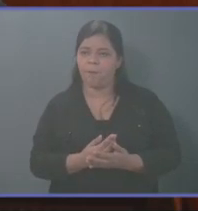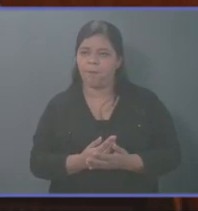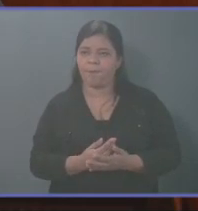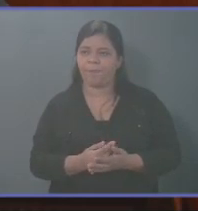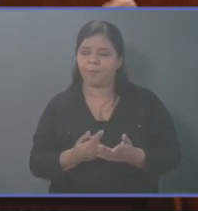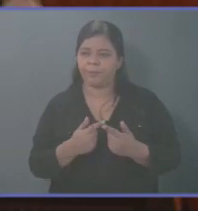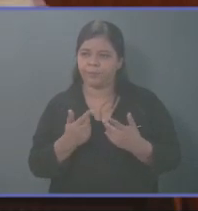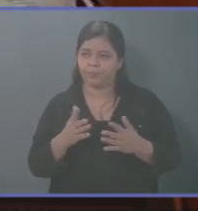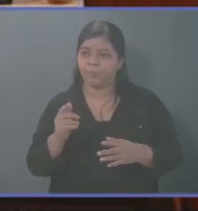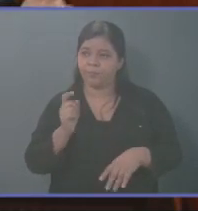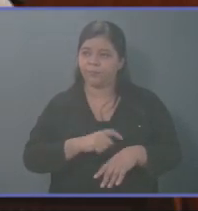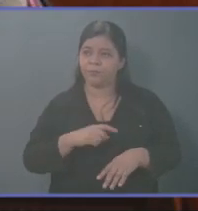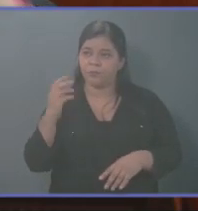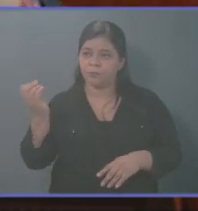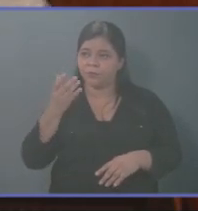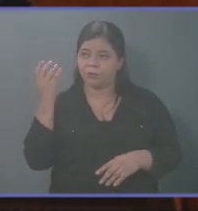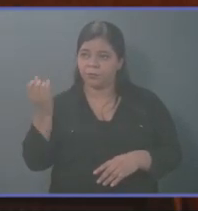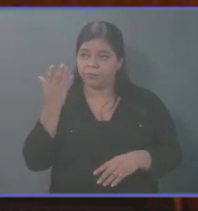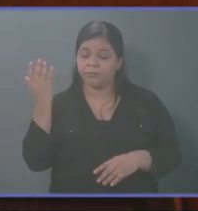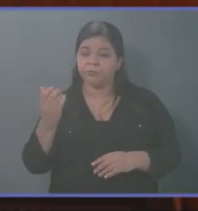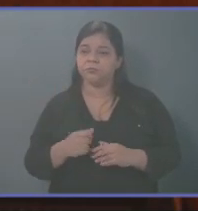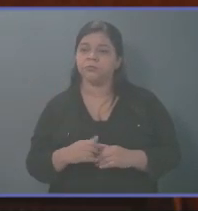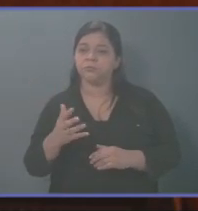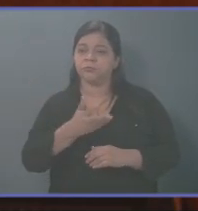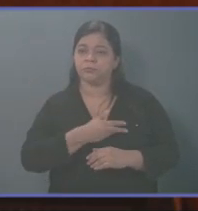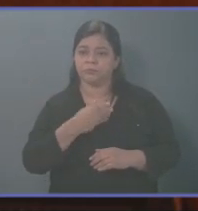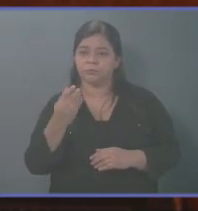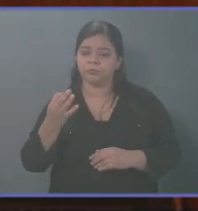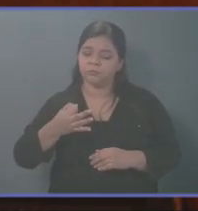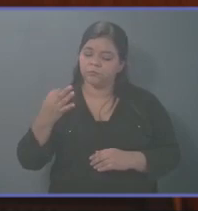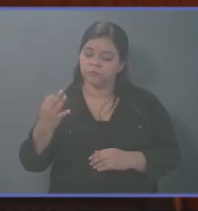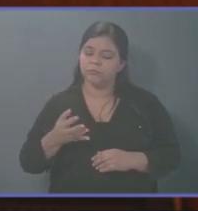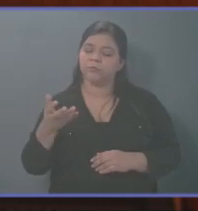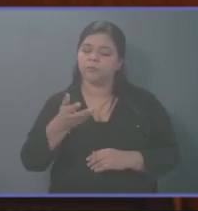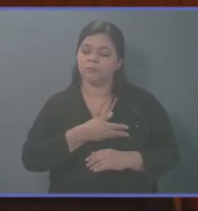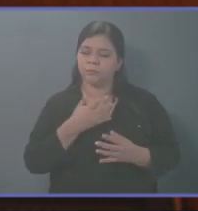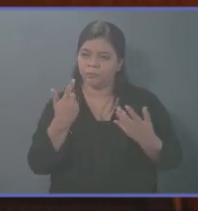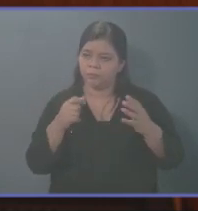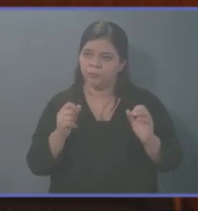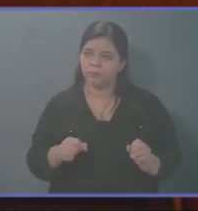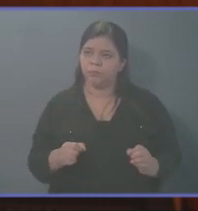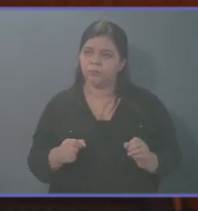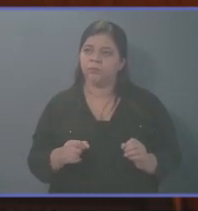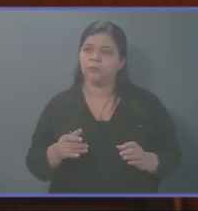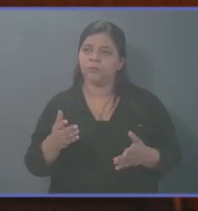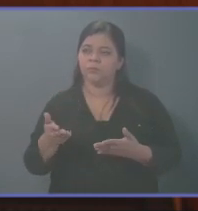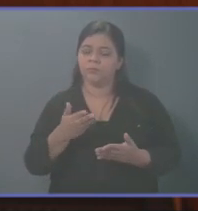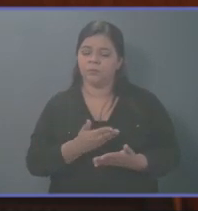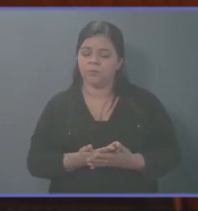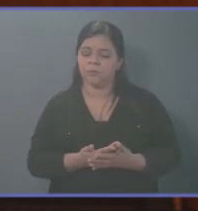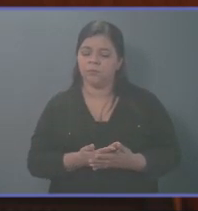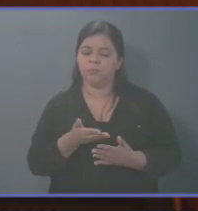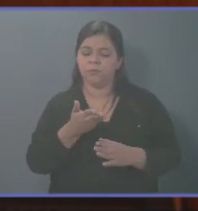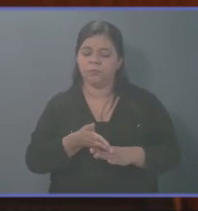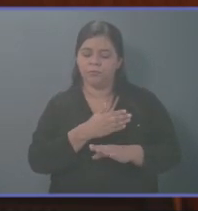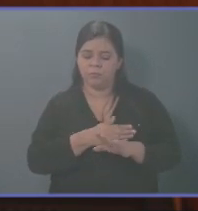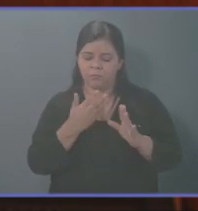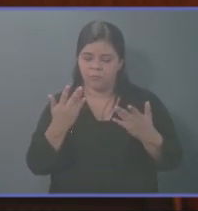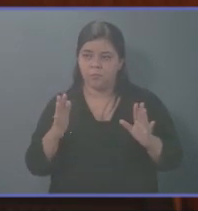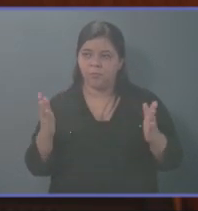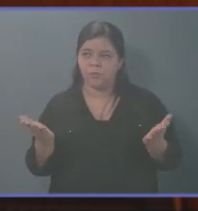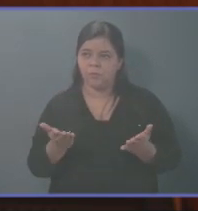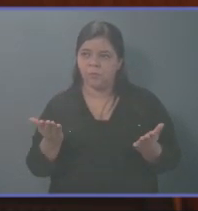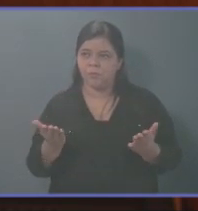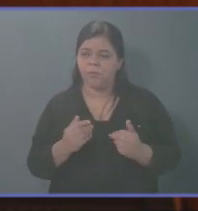en atención a la emergencia y la necesidad en la que estamos, que podamos tomar a bien esta propuesta que se está realizando